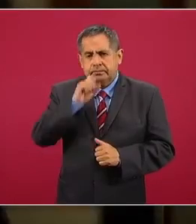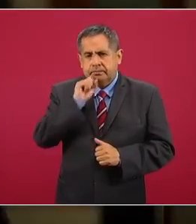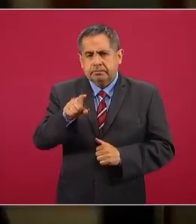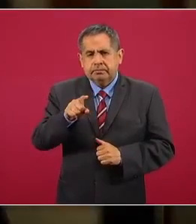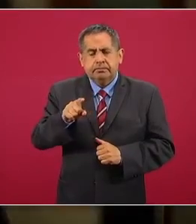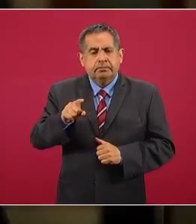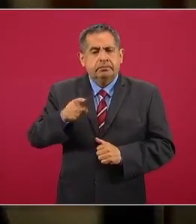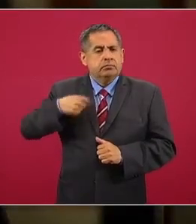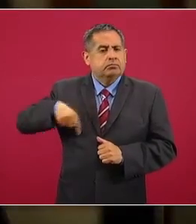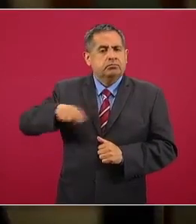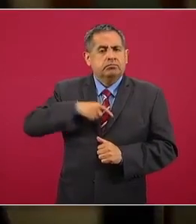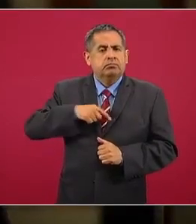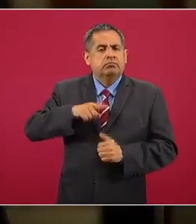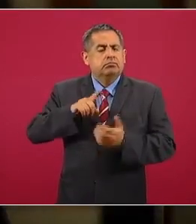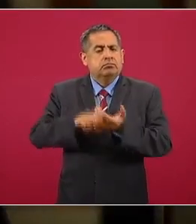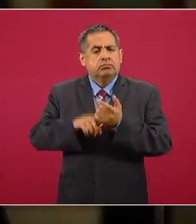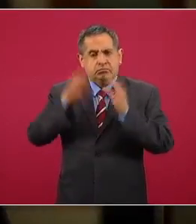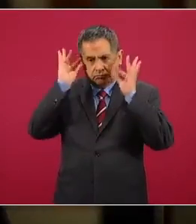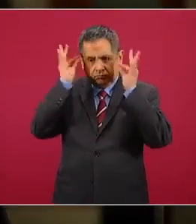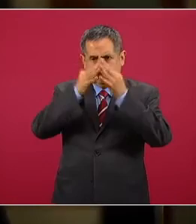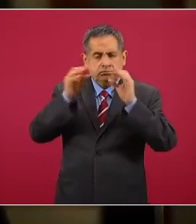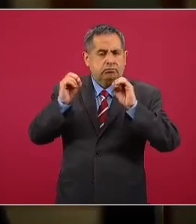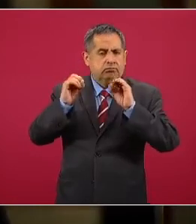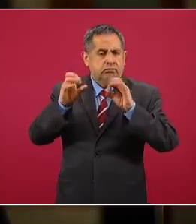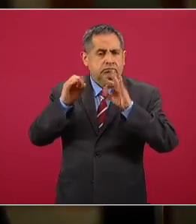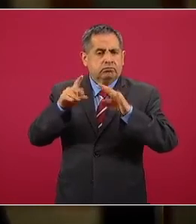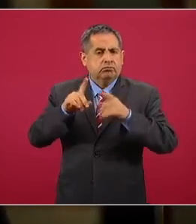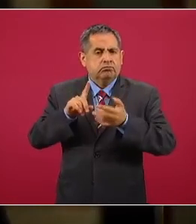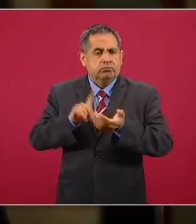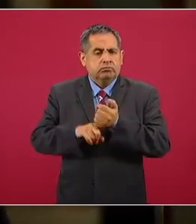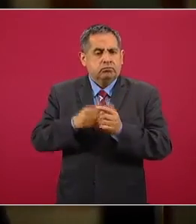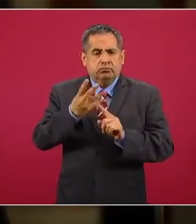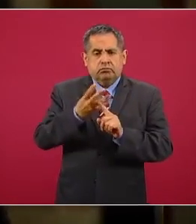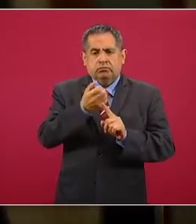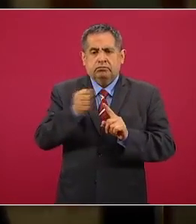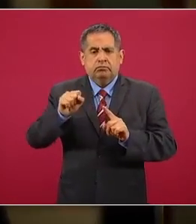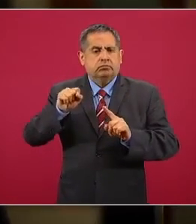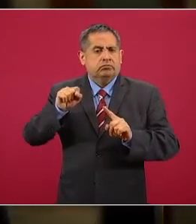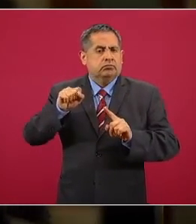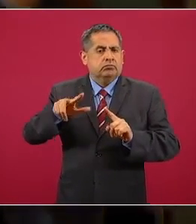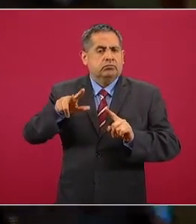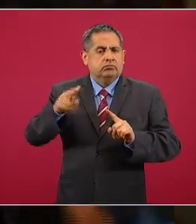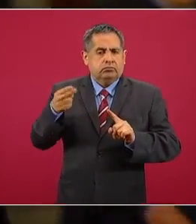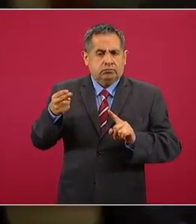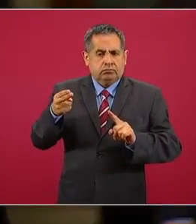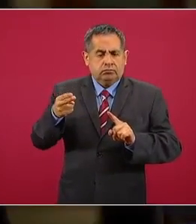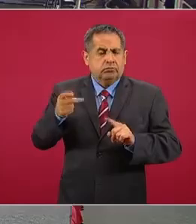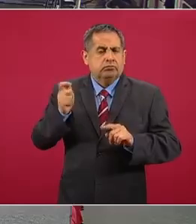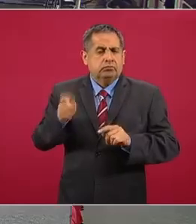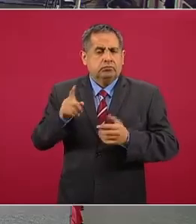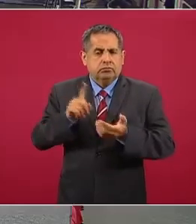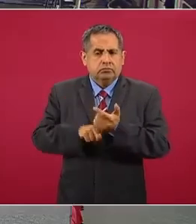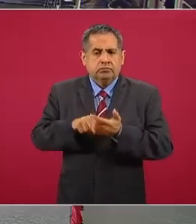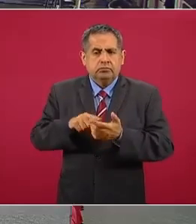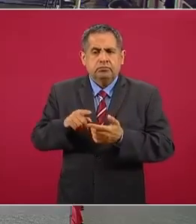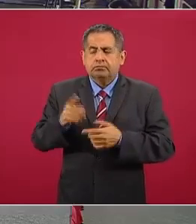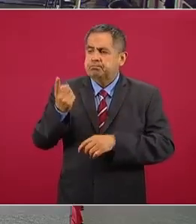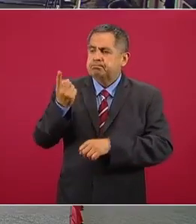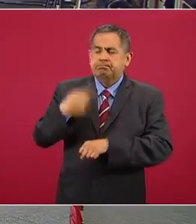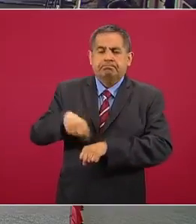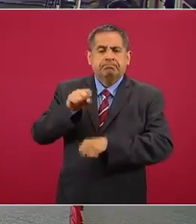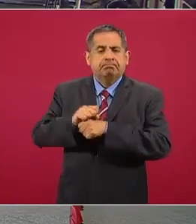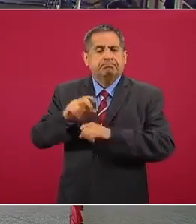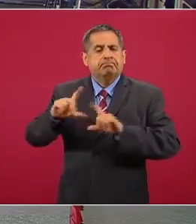También estamos teniendo en los consulados del 4 al 18 de noviembre lo que es la